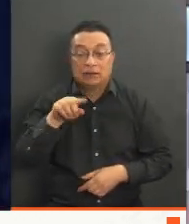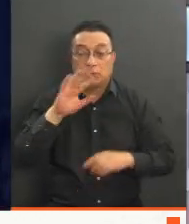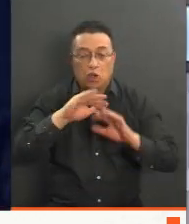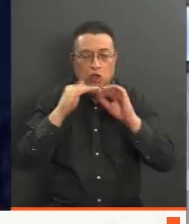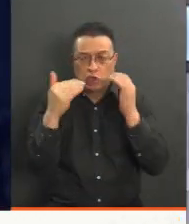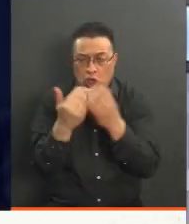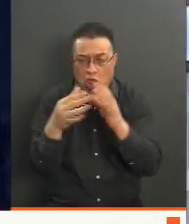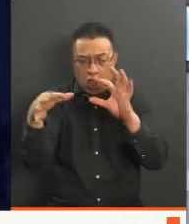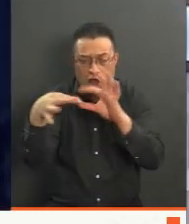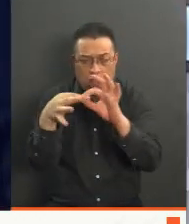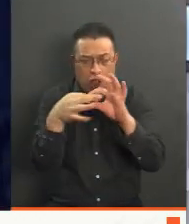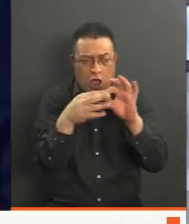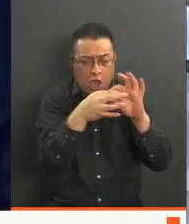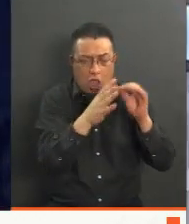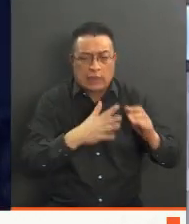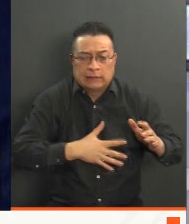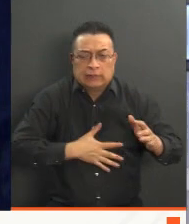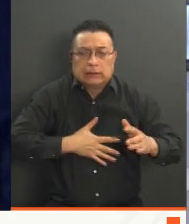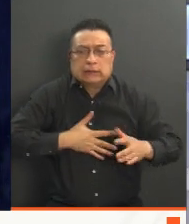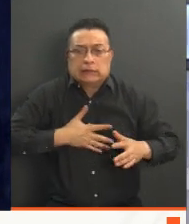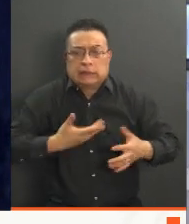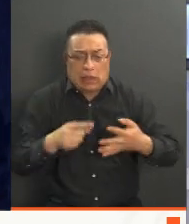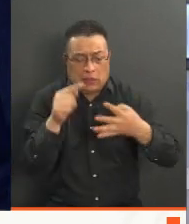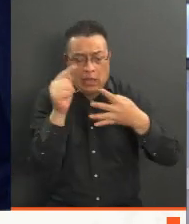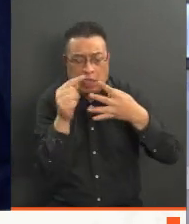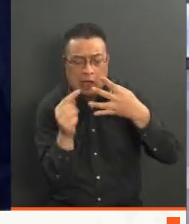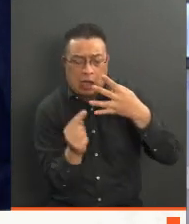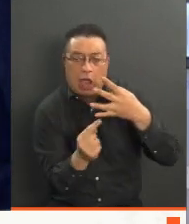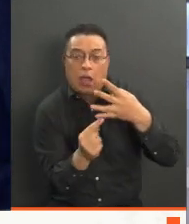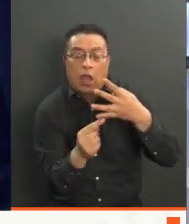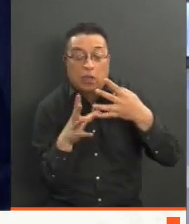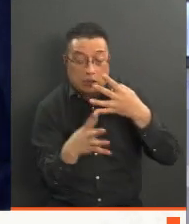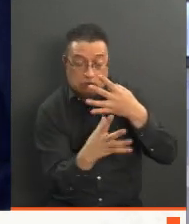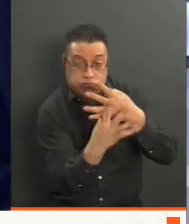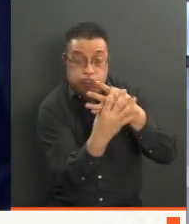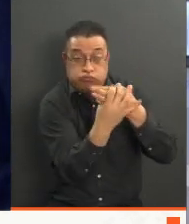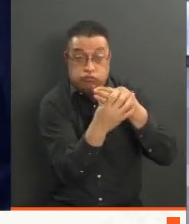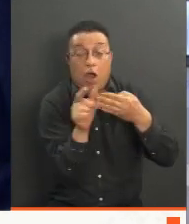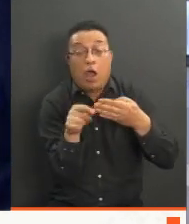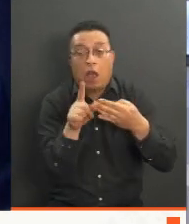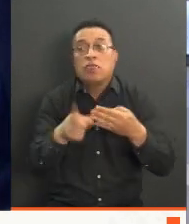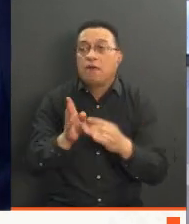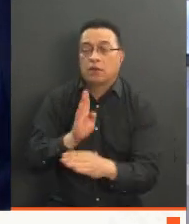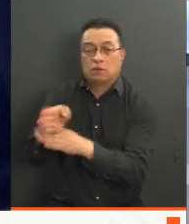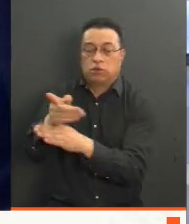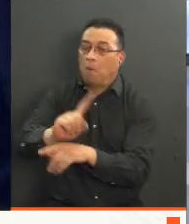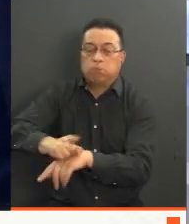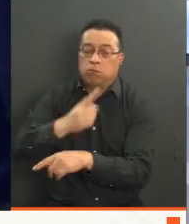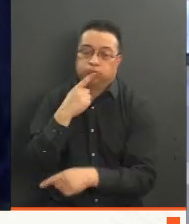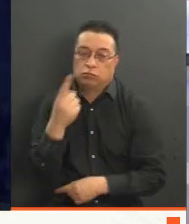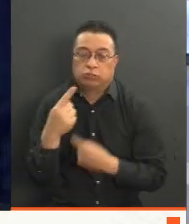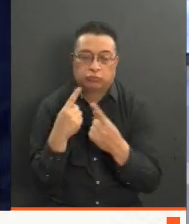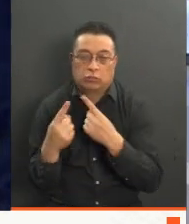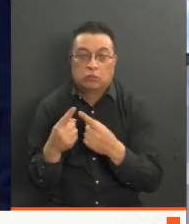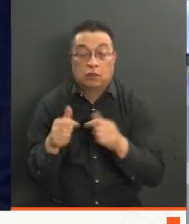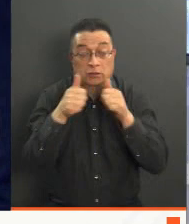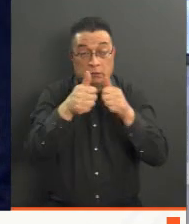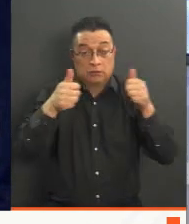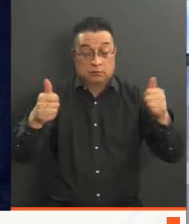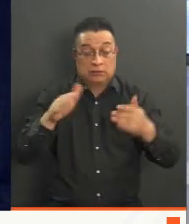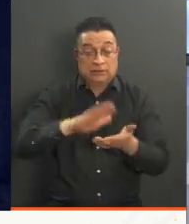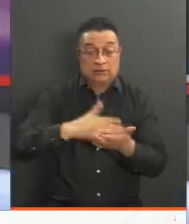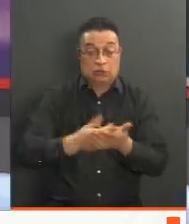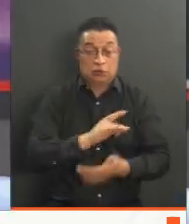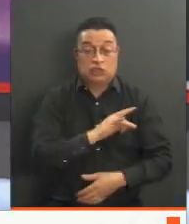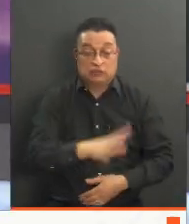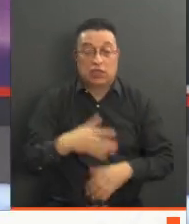de síntomas y que si uno ve esto, debe consultar de inmediato. Y las autoridades de salud del país han informado